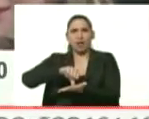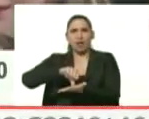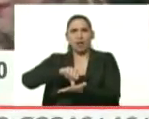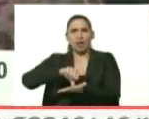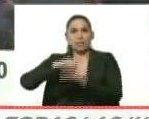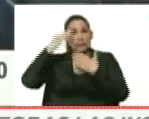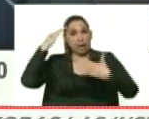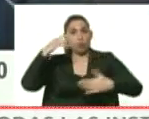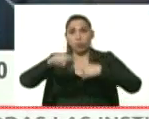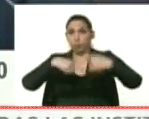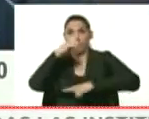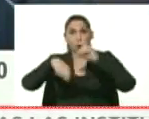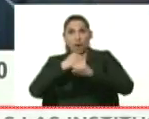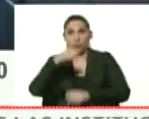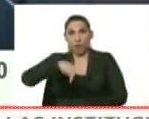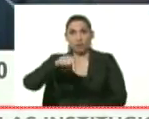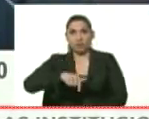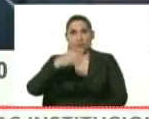lo saludo todos los años aquí.